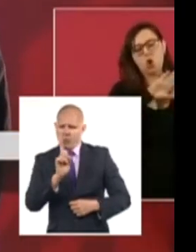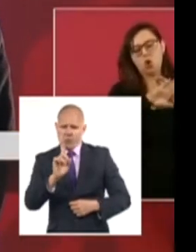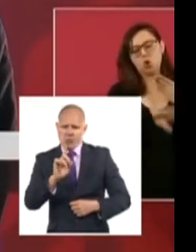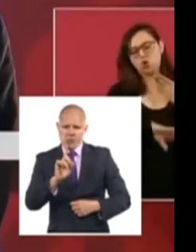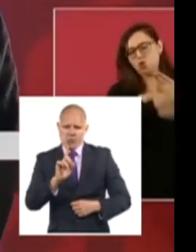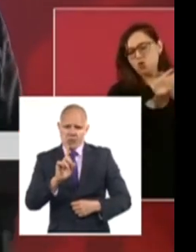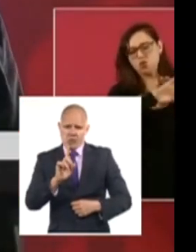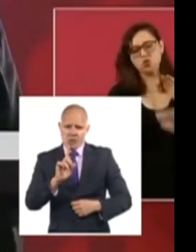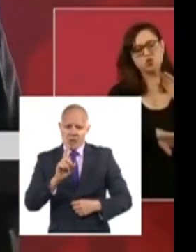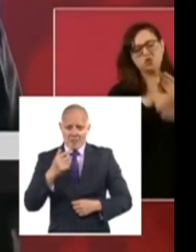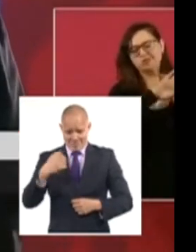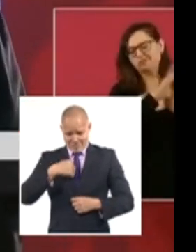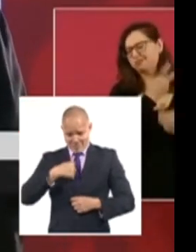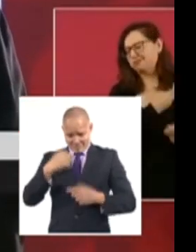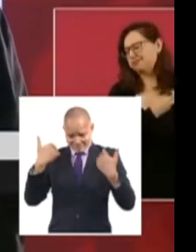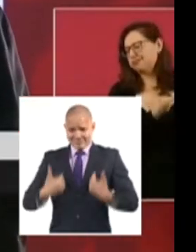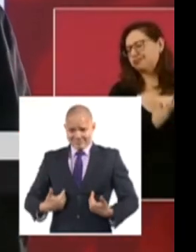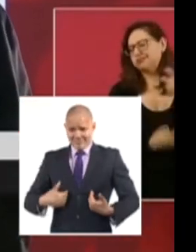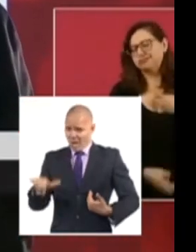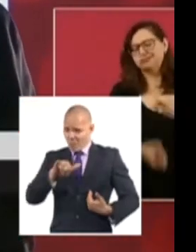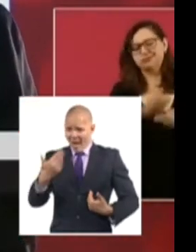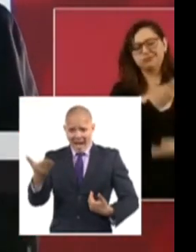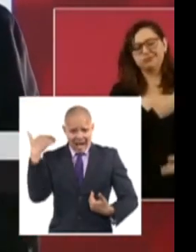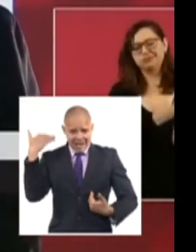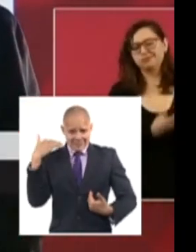es el que les habla